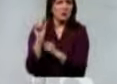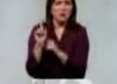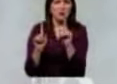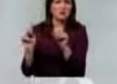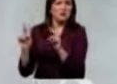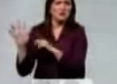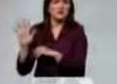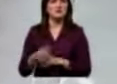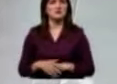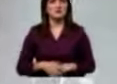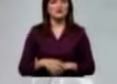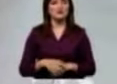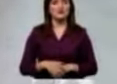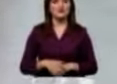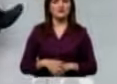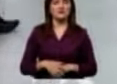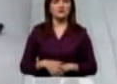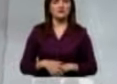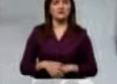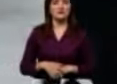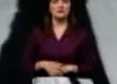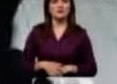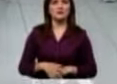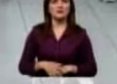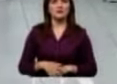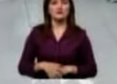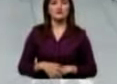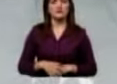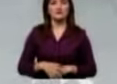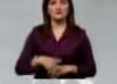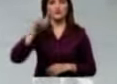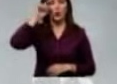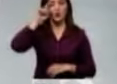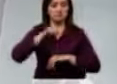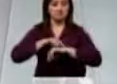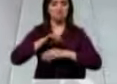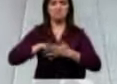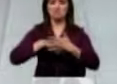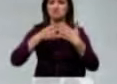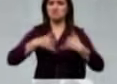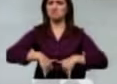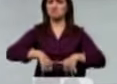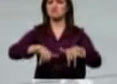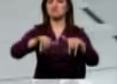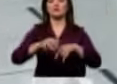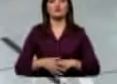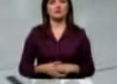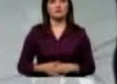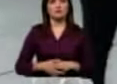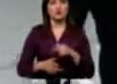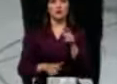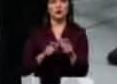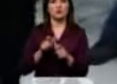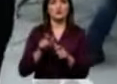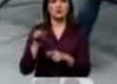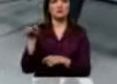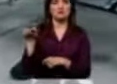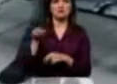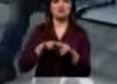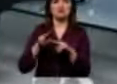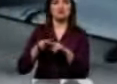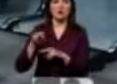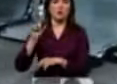no hay mucha afluencia de ciudadanos que vienen a sacar la cédula, pues les recordamos que el horario está ampliado, como podemos ver, son pocas las personas que a esta